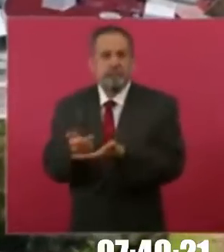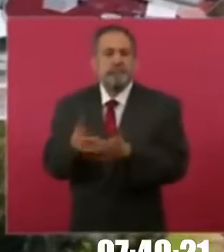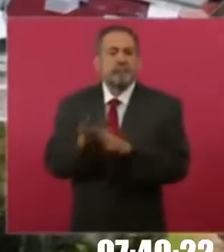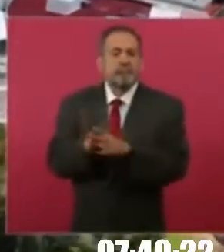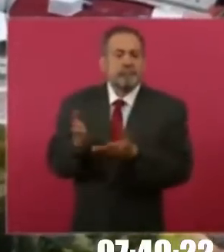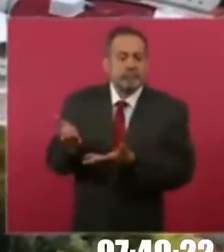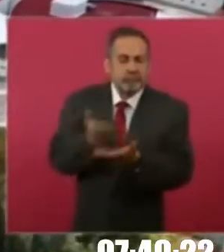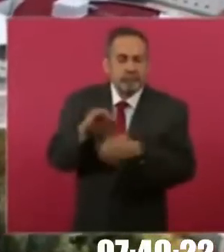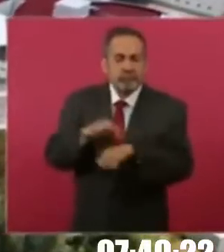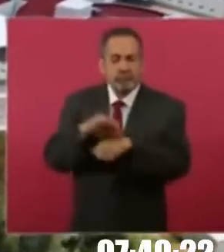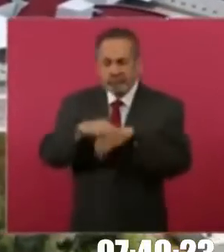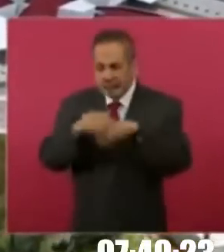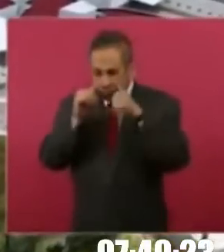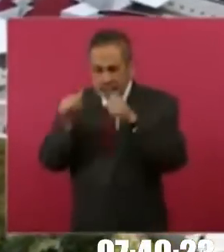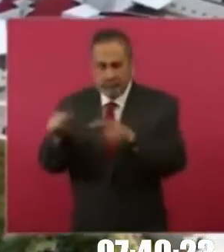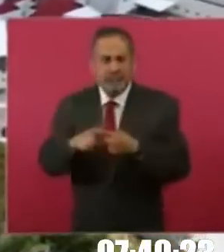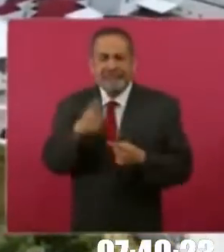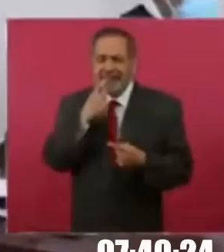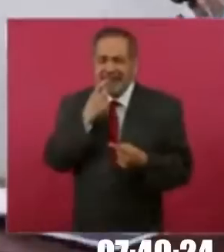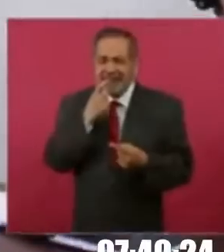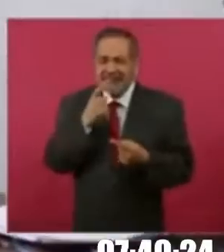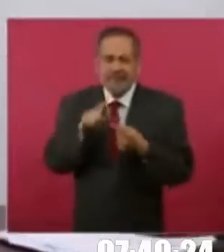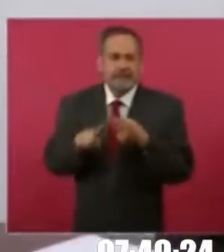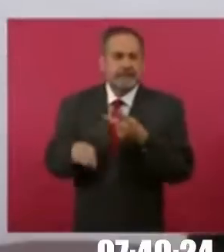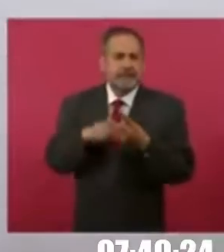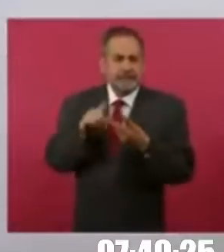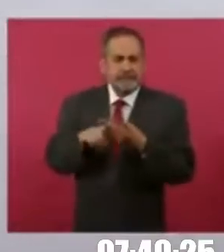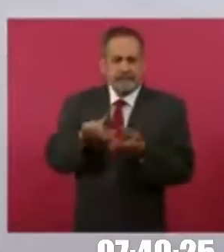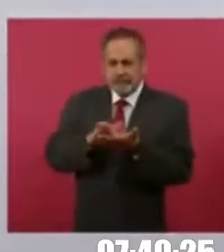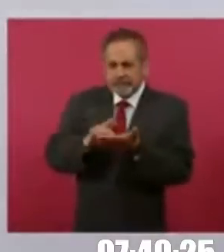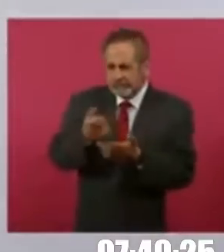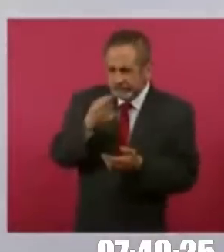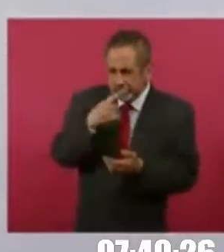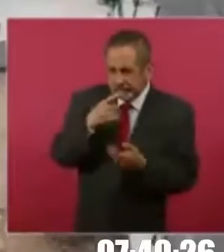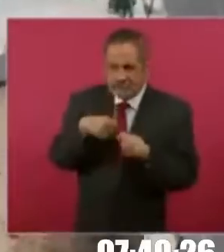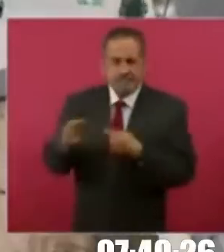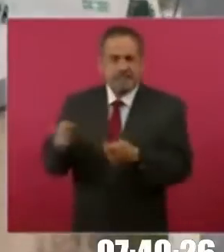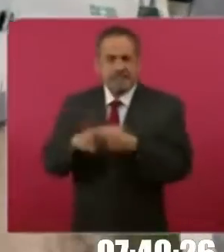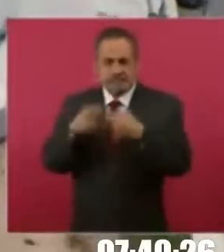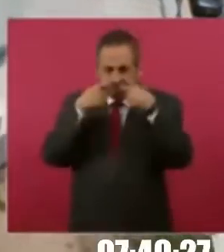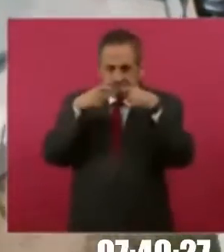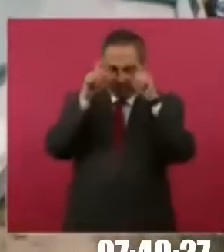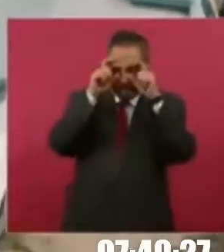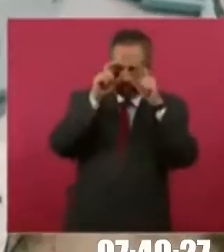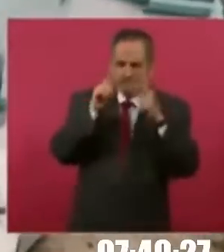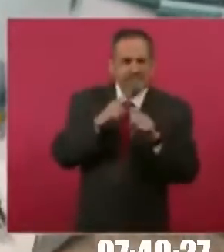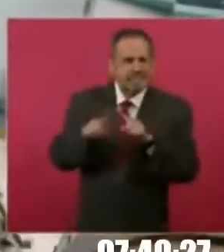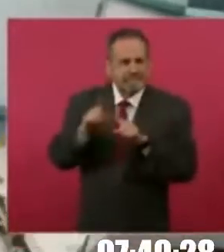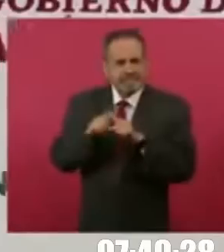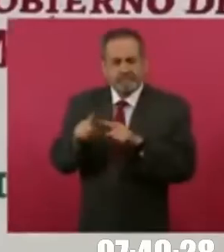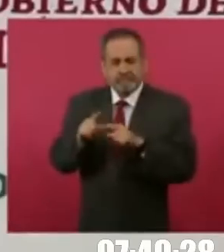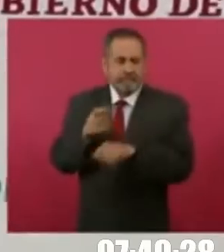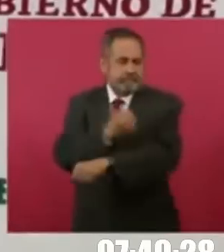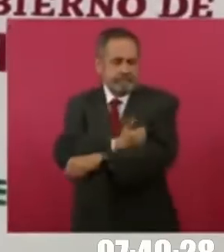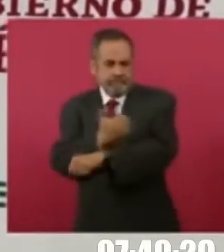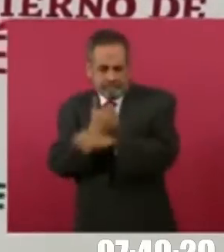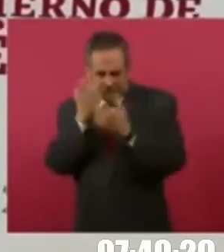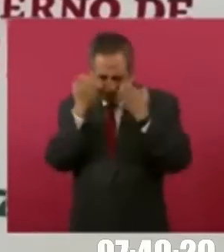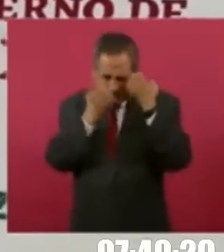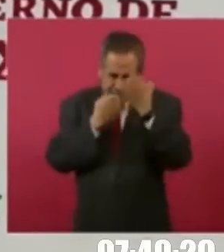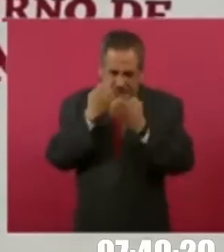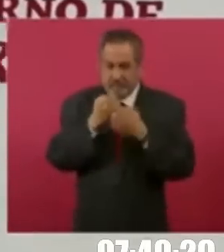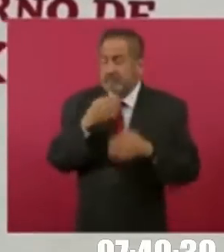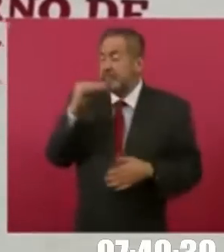médicos dentales medicamentos lentes y estudios de laboratorio de manera